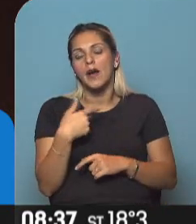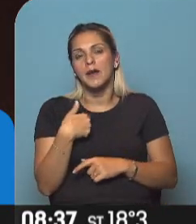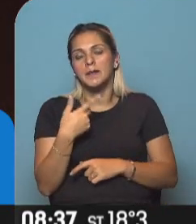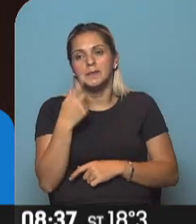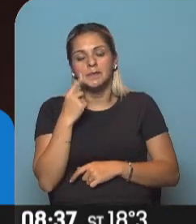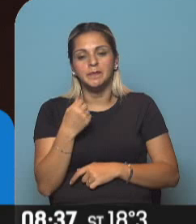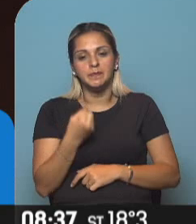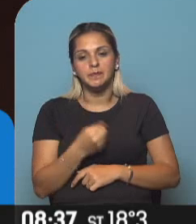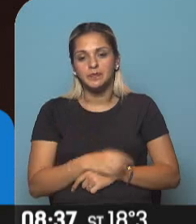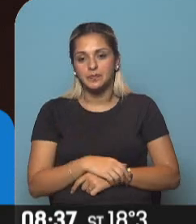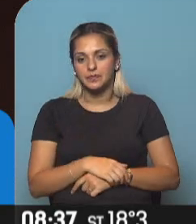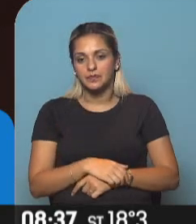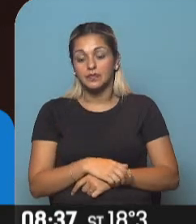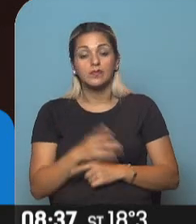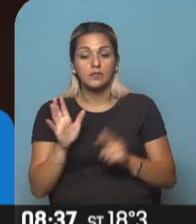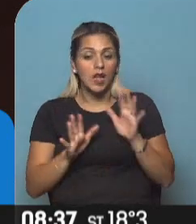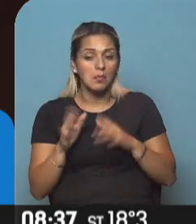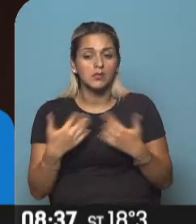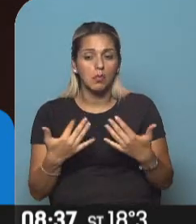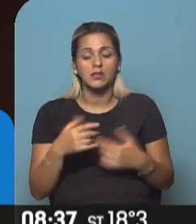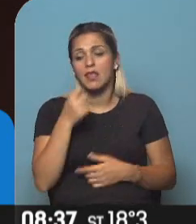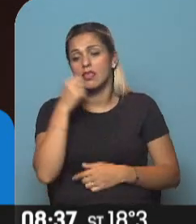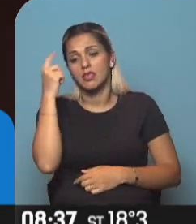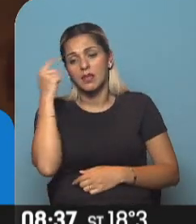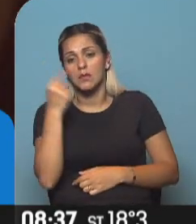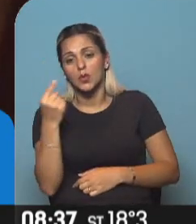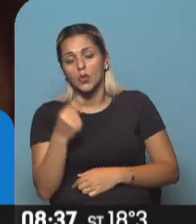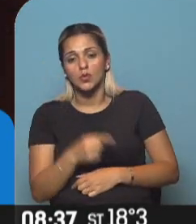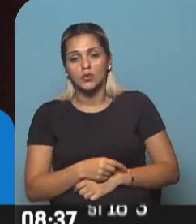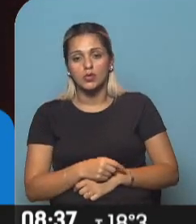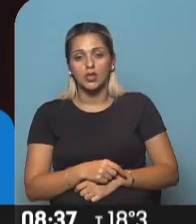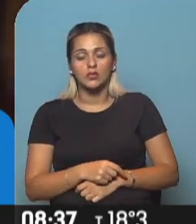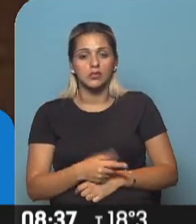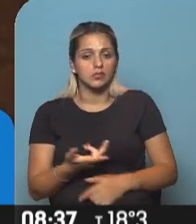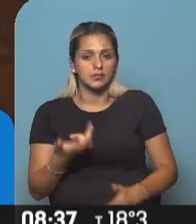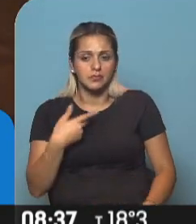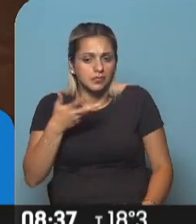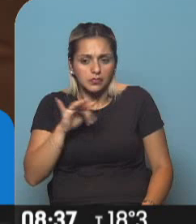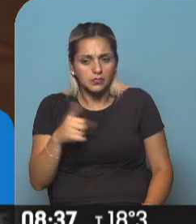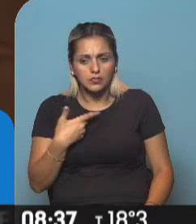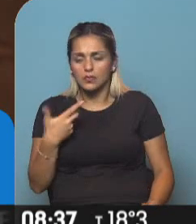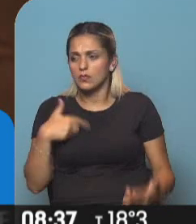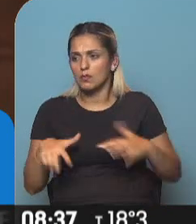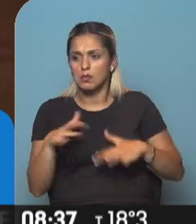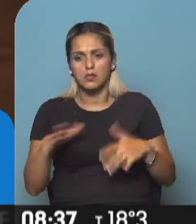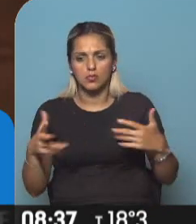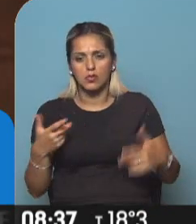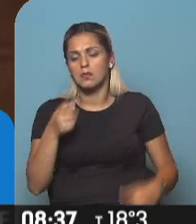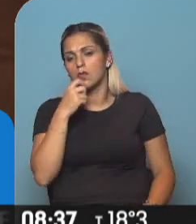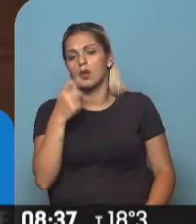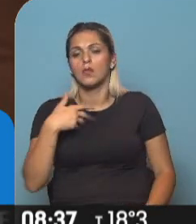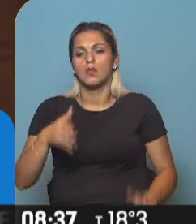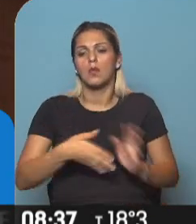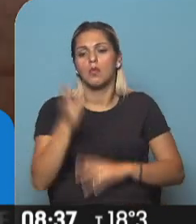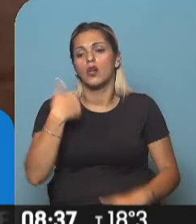apretado para hacer algo y a veces no puedes ir diez minutos actividades de la rutina diaria digamos como por ejemplo ir a